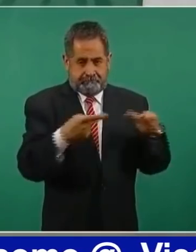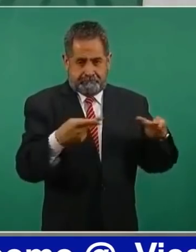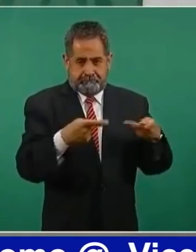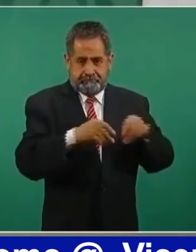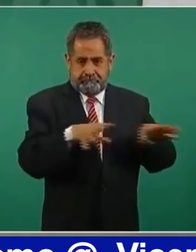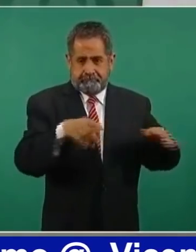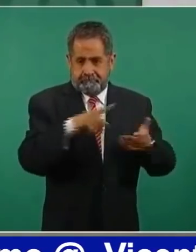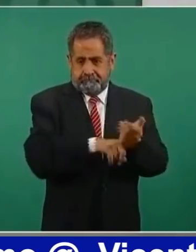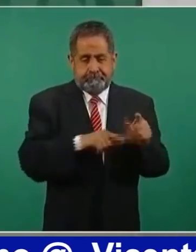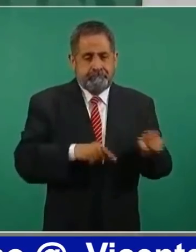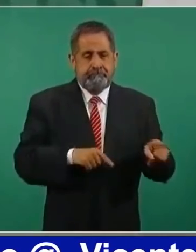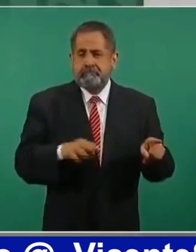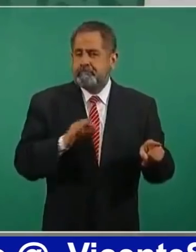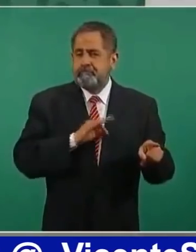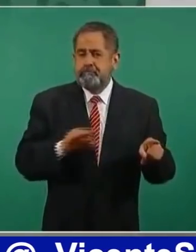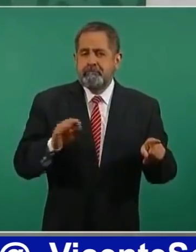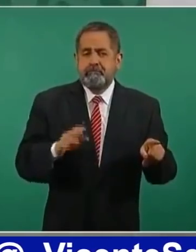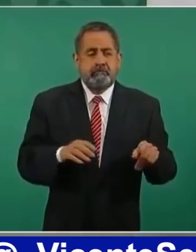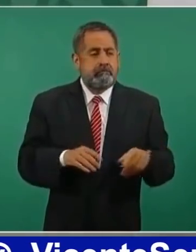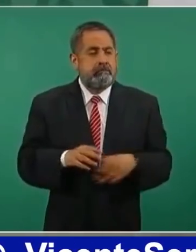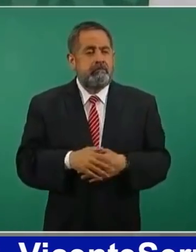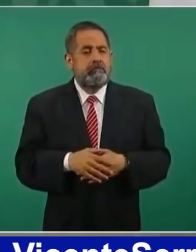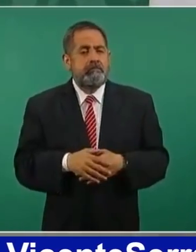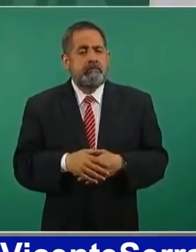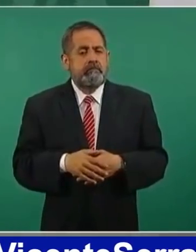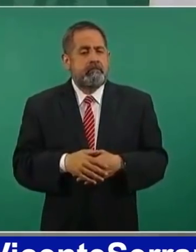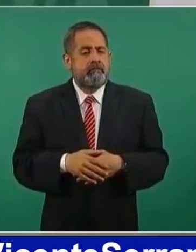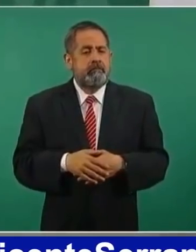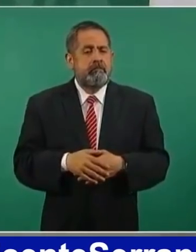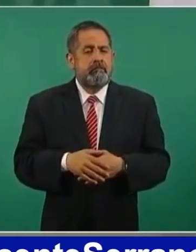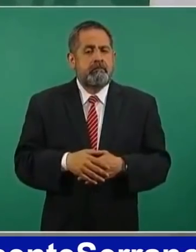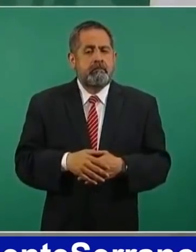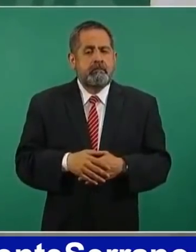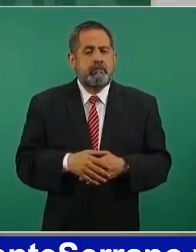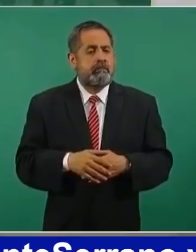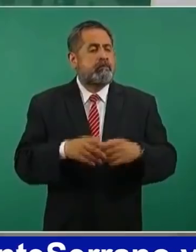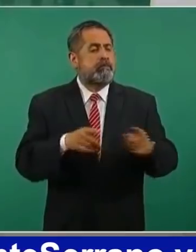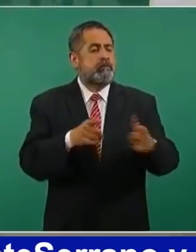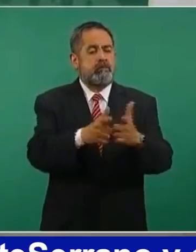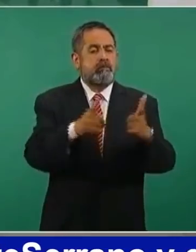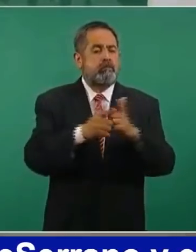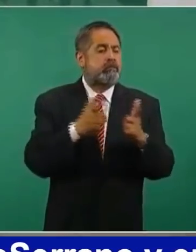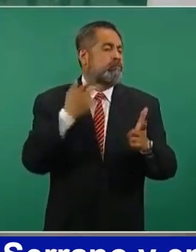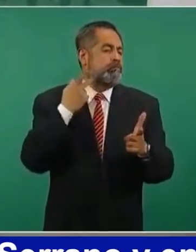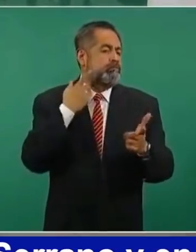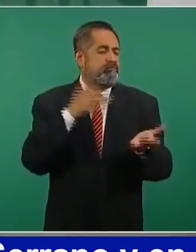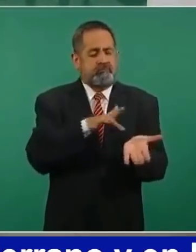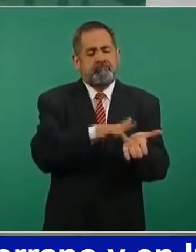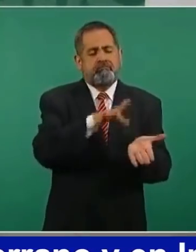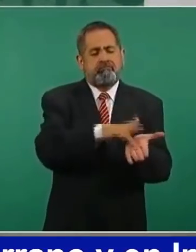puede en una ocasión apoyar a un candidato de un partido